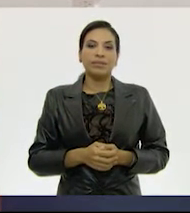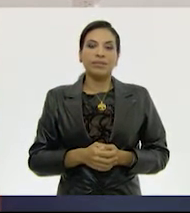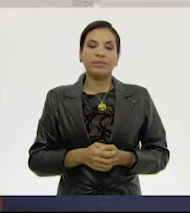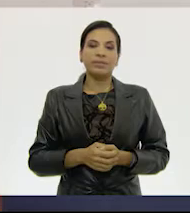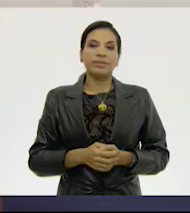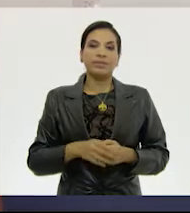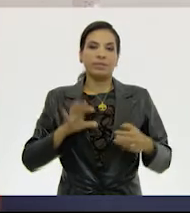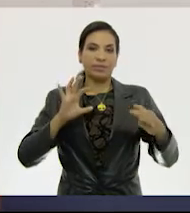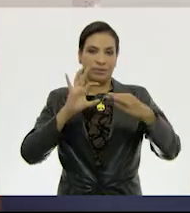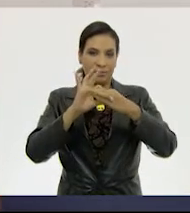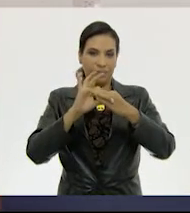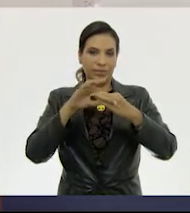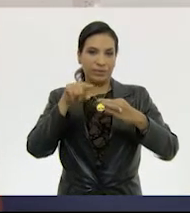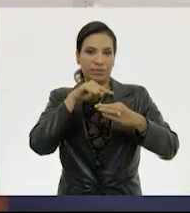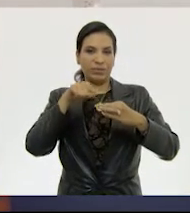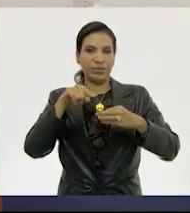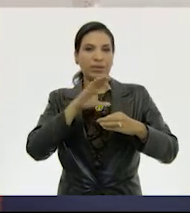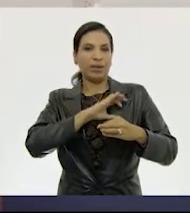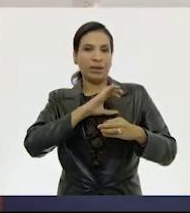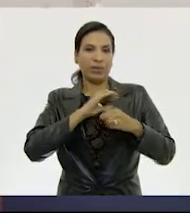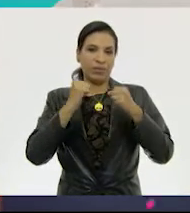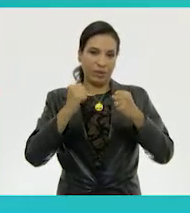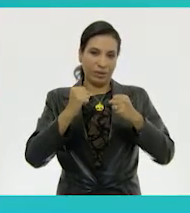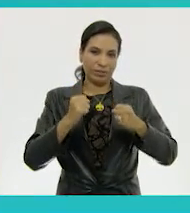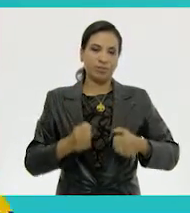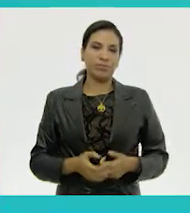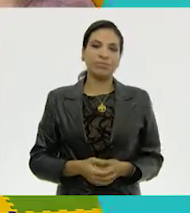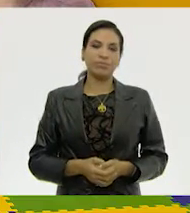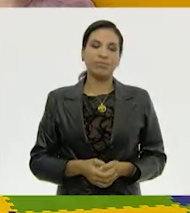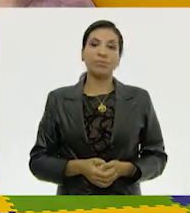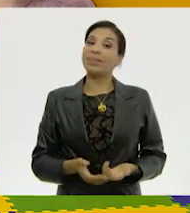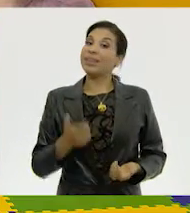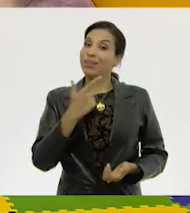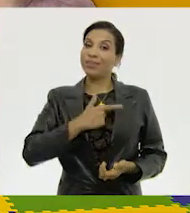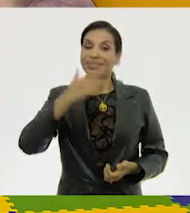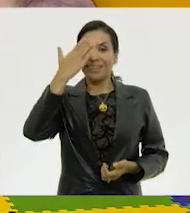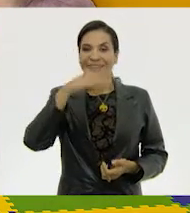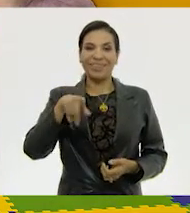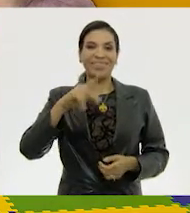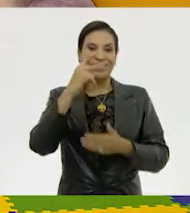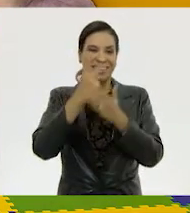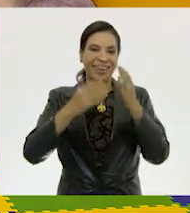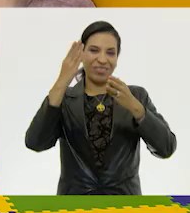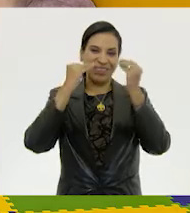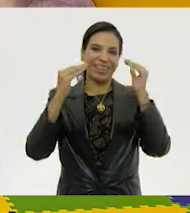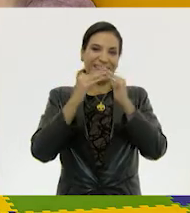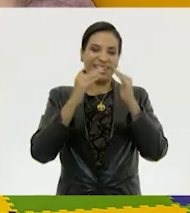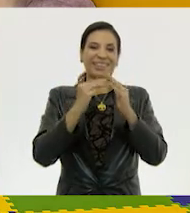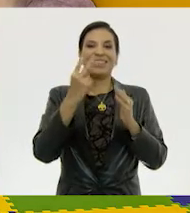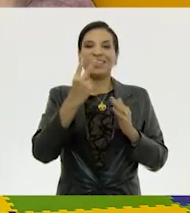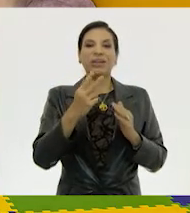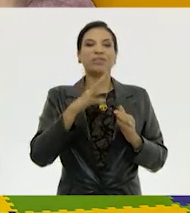un vínculo afectivo más fuerte con ellos. Qué gusto saber que los programas de Aprende en Casa